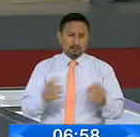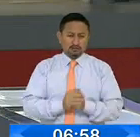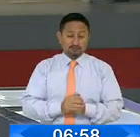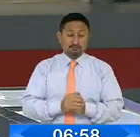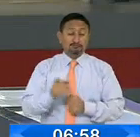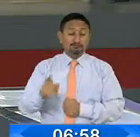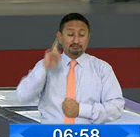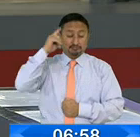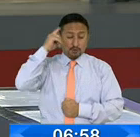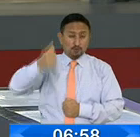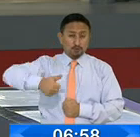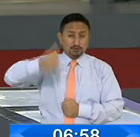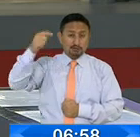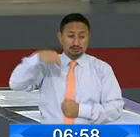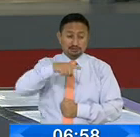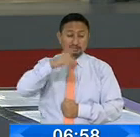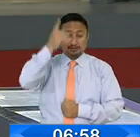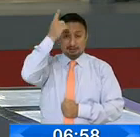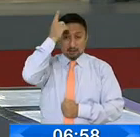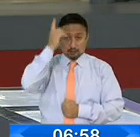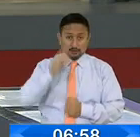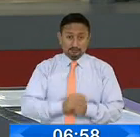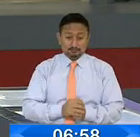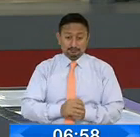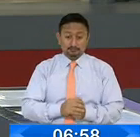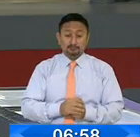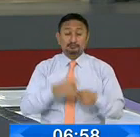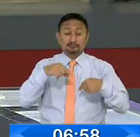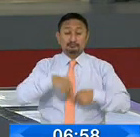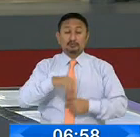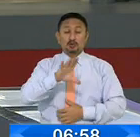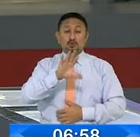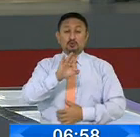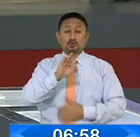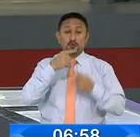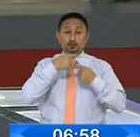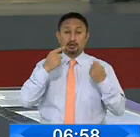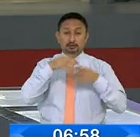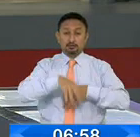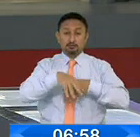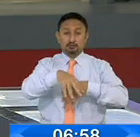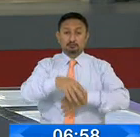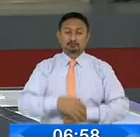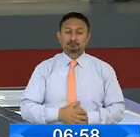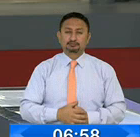gobierno central debe a las GATS. La marcha será este día 9 de marzo. Le contamos.